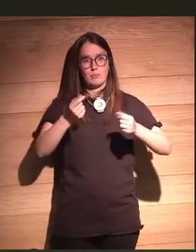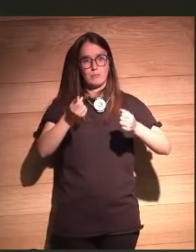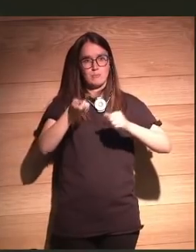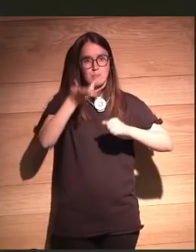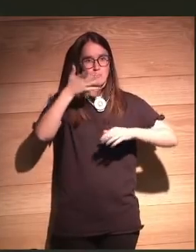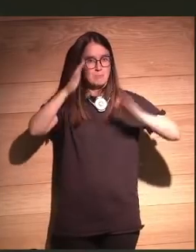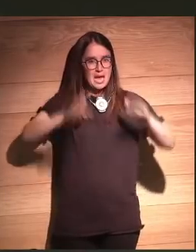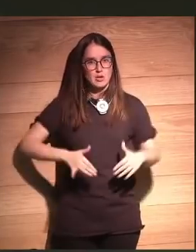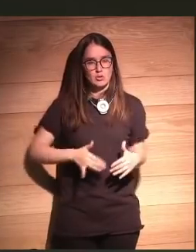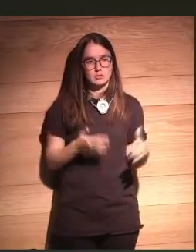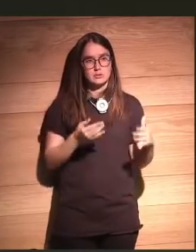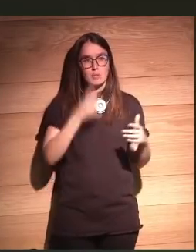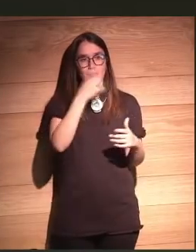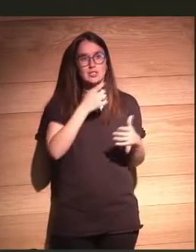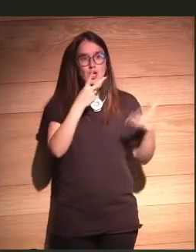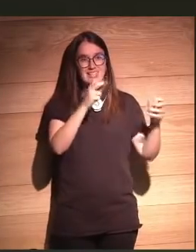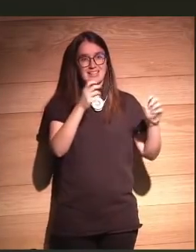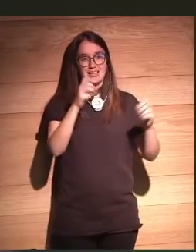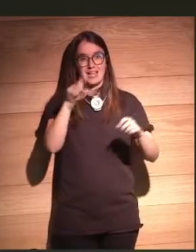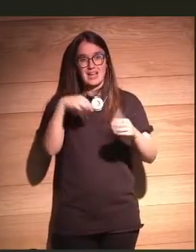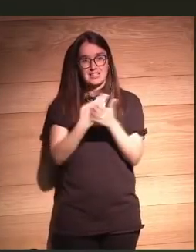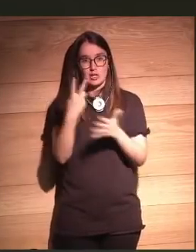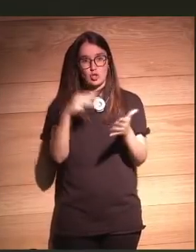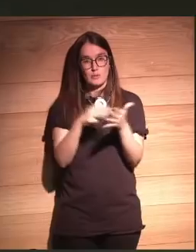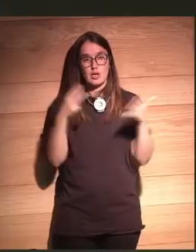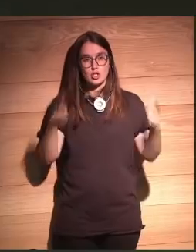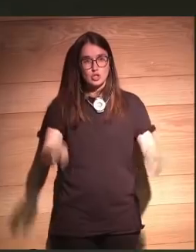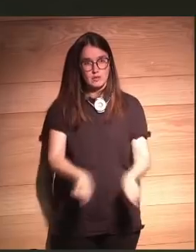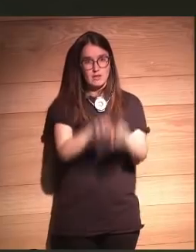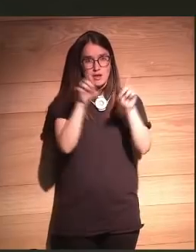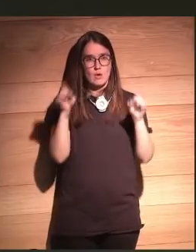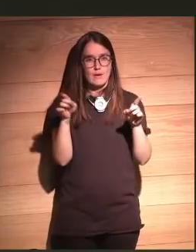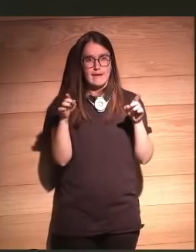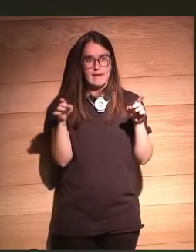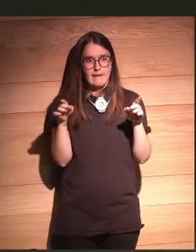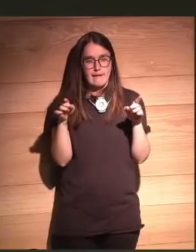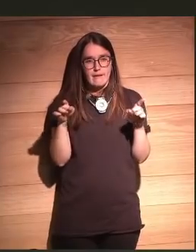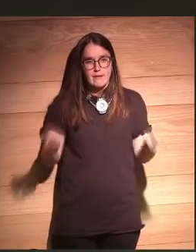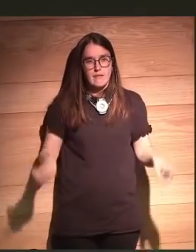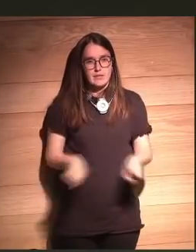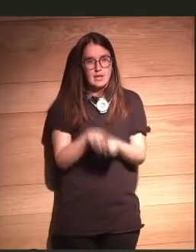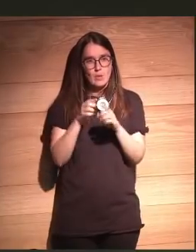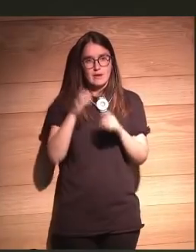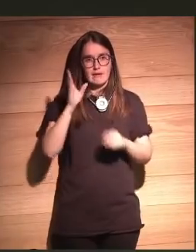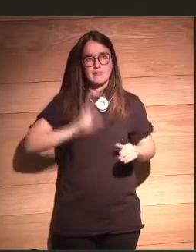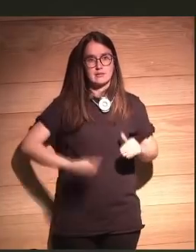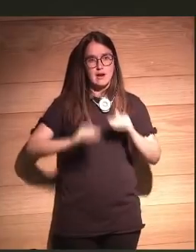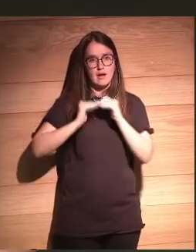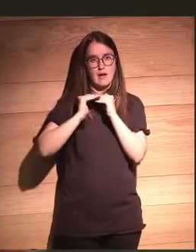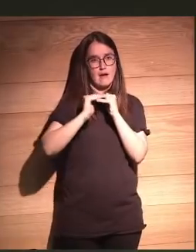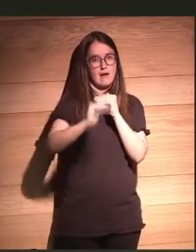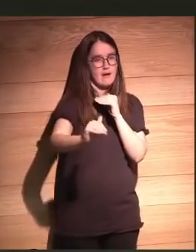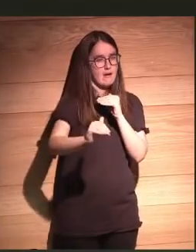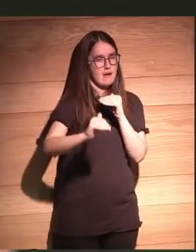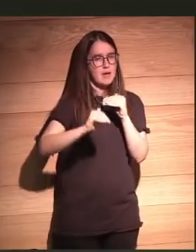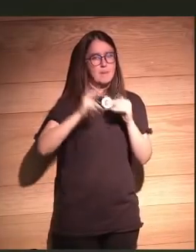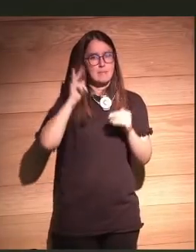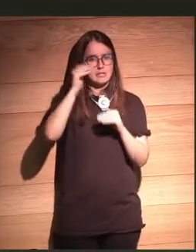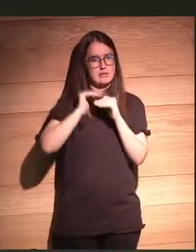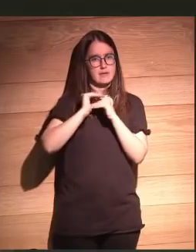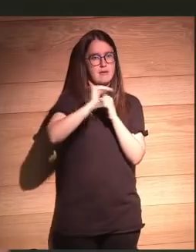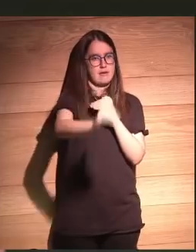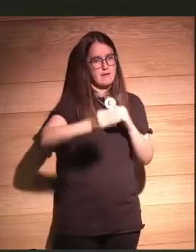los años que se ha construido, los 70 al 2008, da igual que se estanque tu salario, que ataquemos el mercado laboral, las